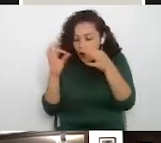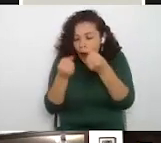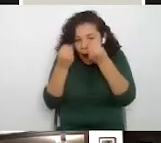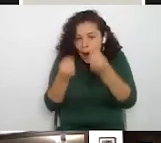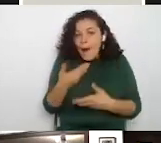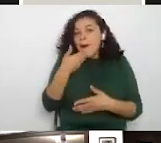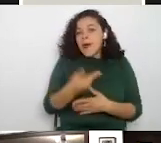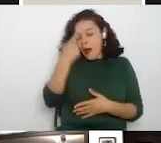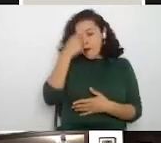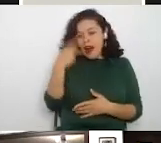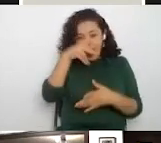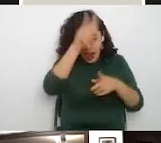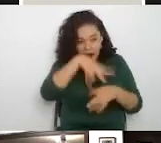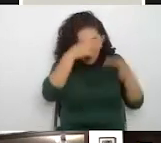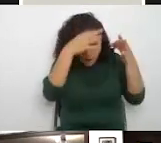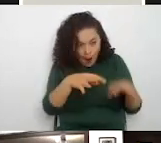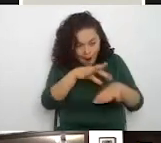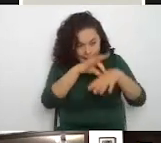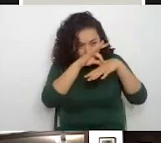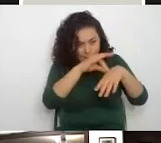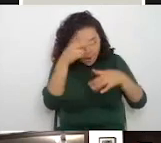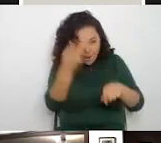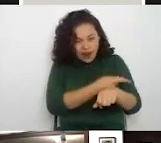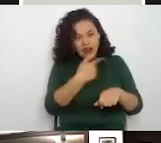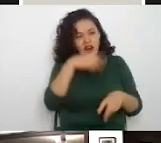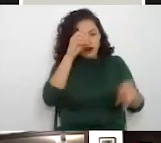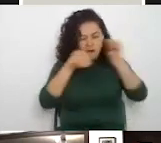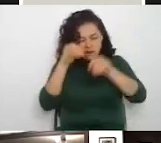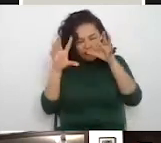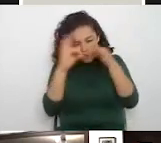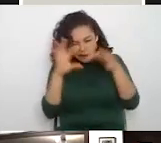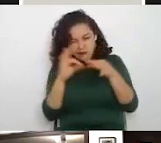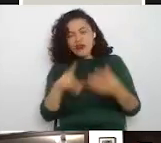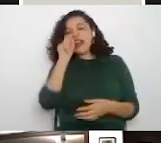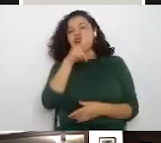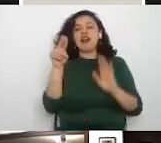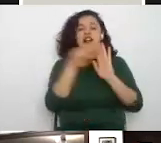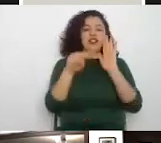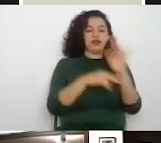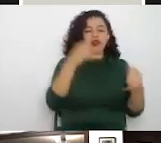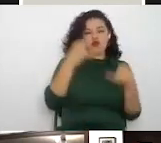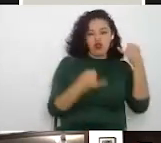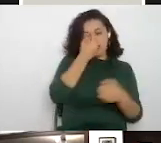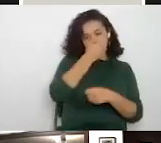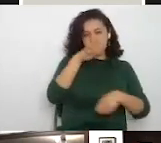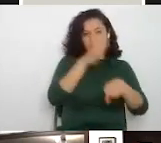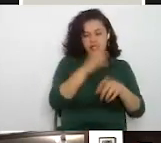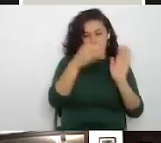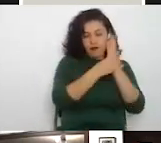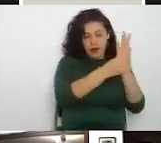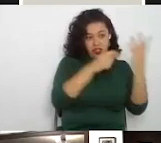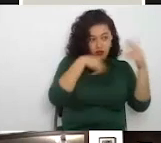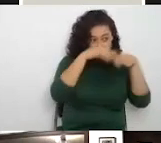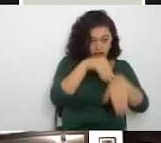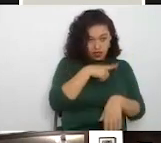realidad operativa que se está haciendo y cómo se están llevando y con las normas jurídico-administrativas establecidas para